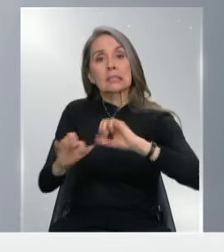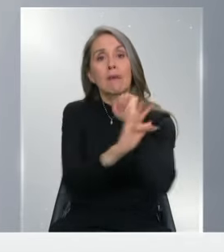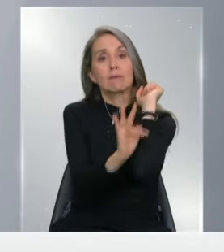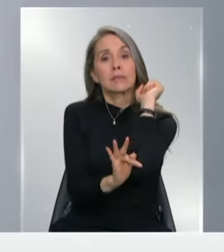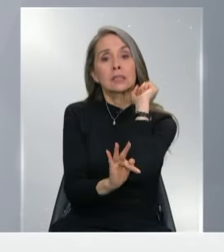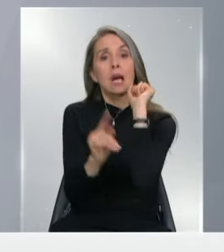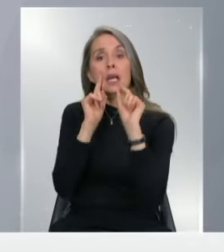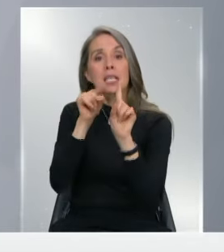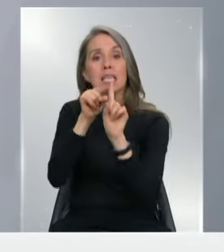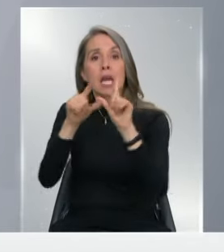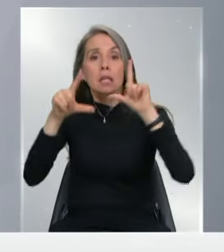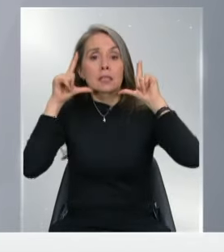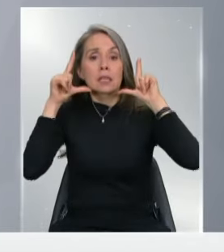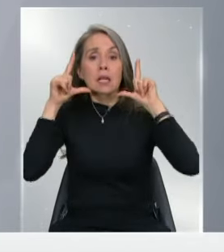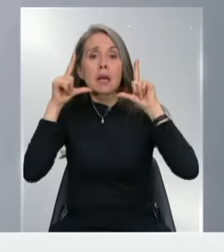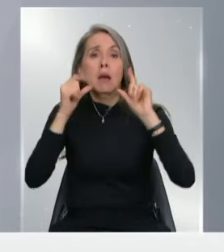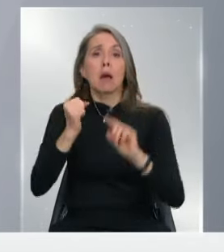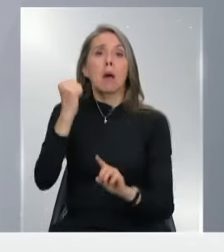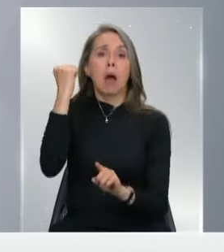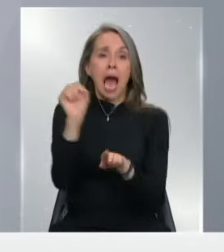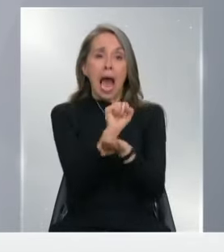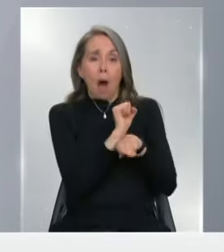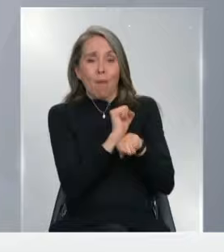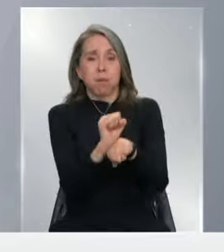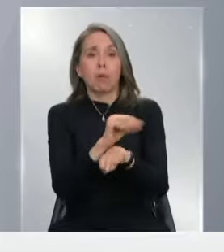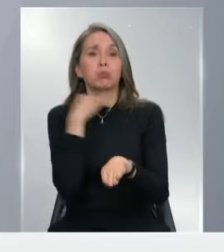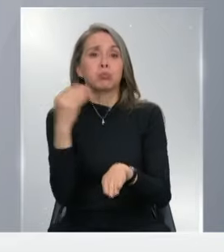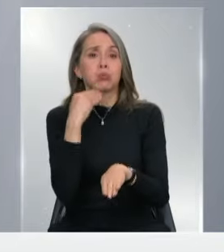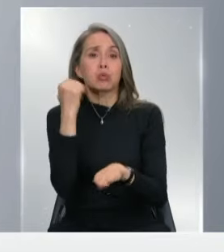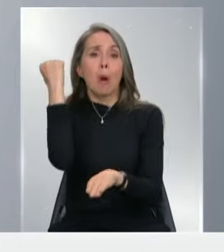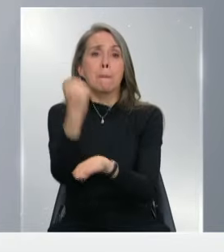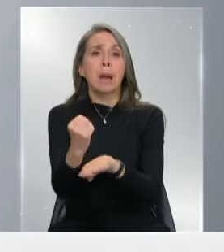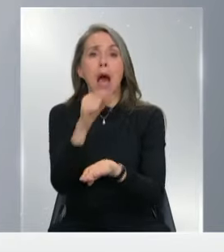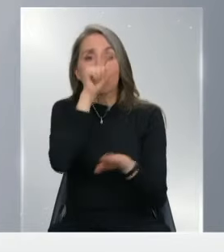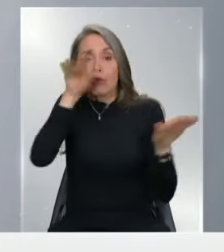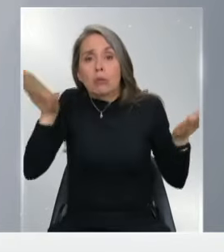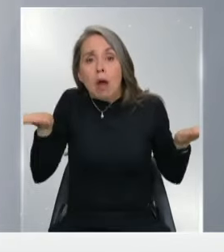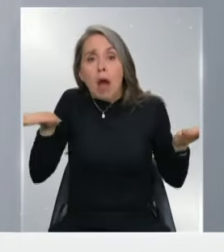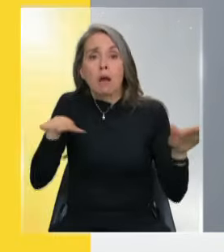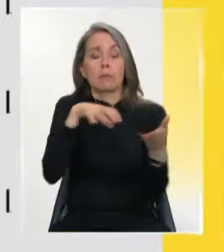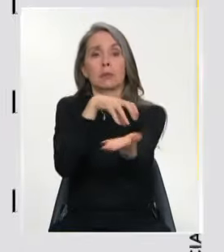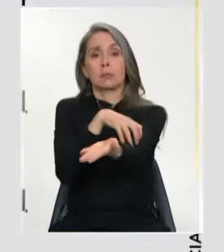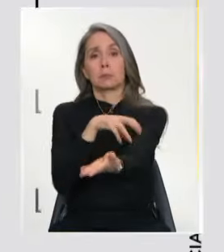legal contra quien protagonizó la matanza de aves en la región de Valparaíso.